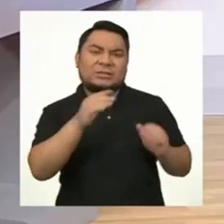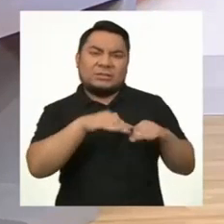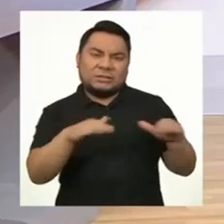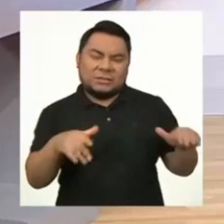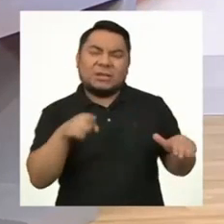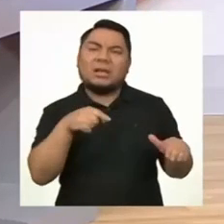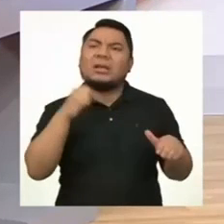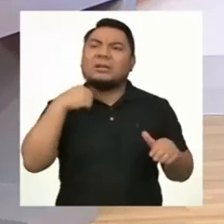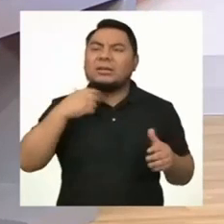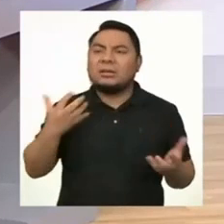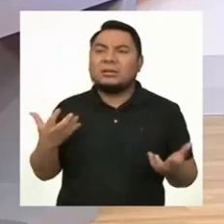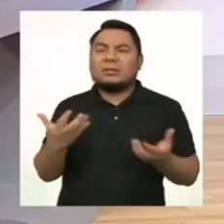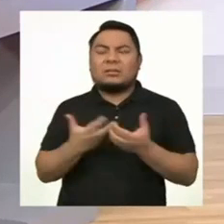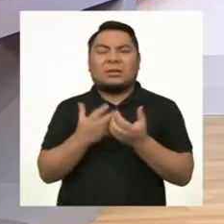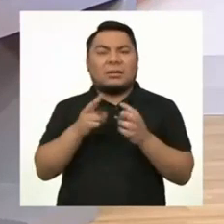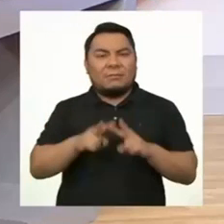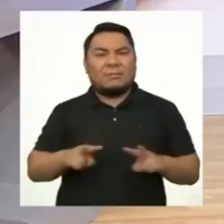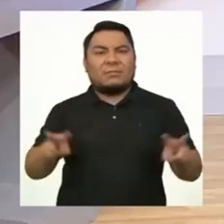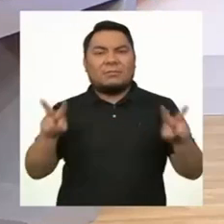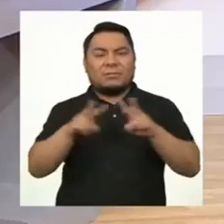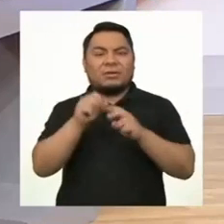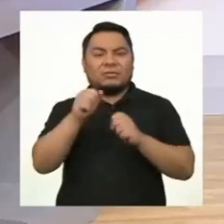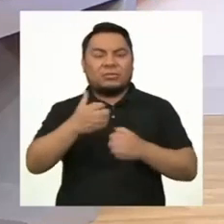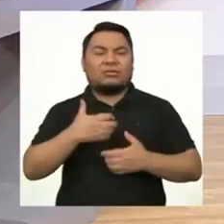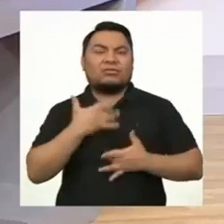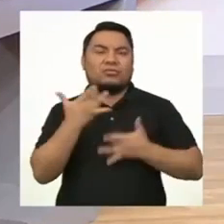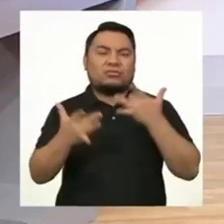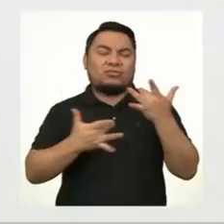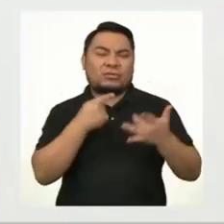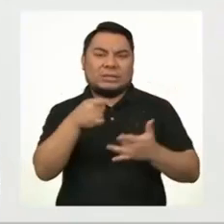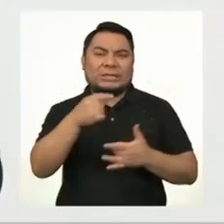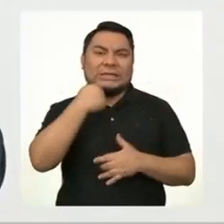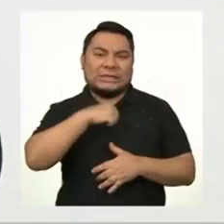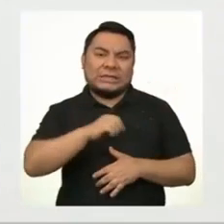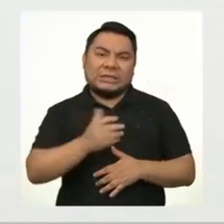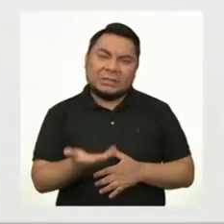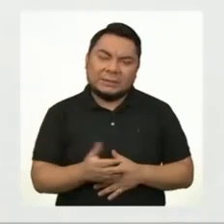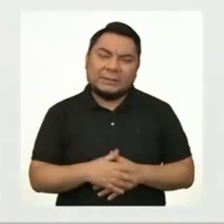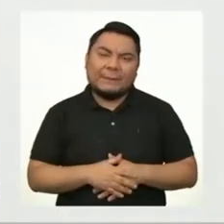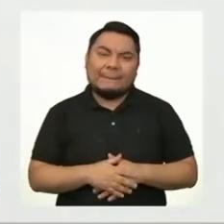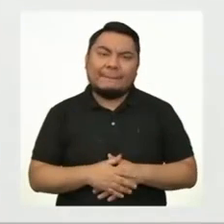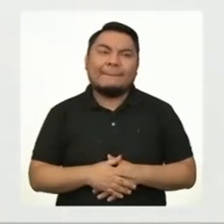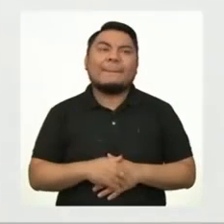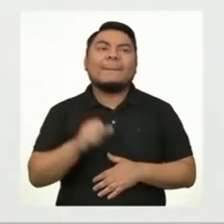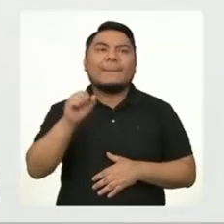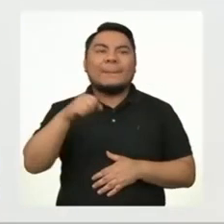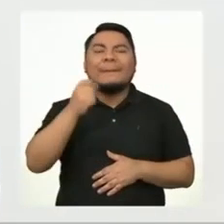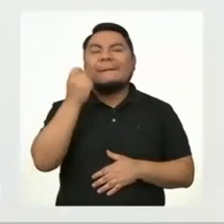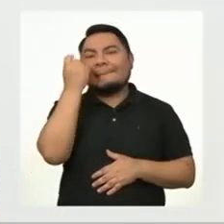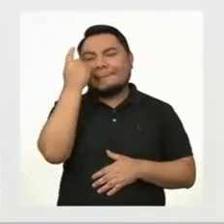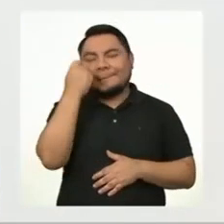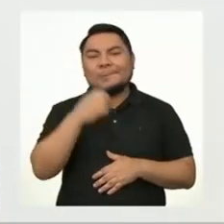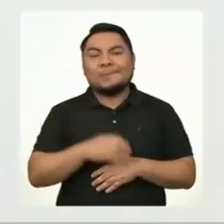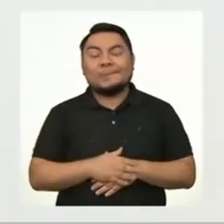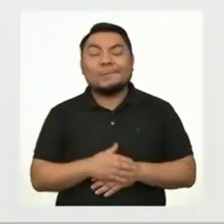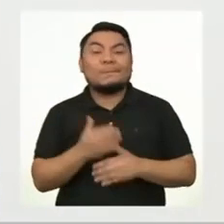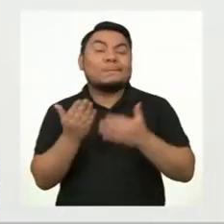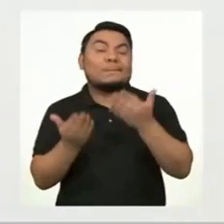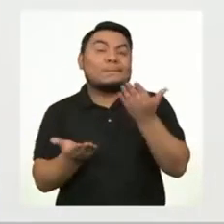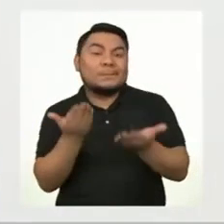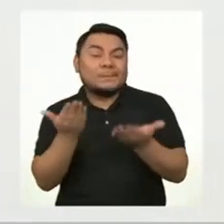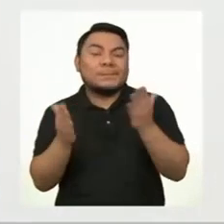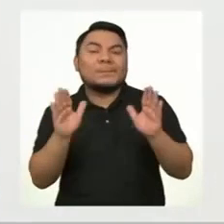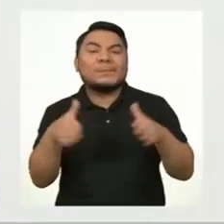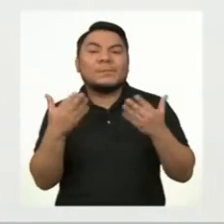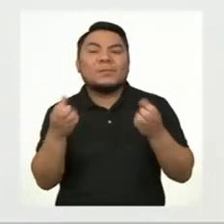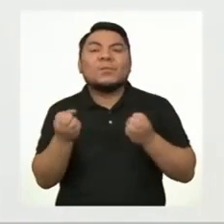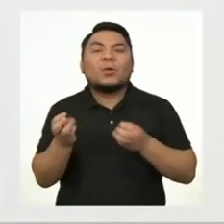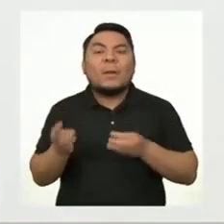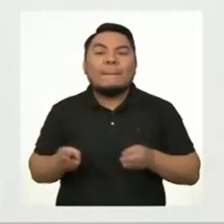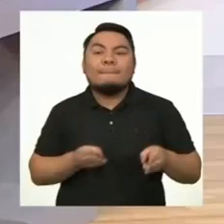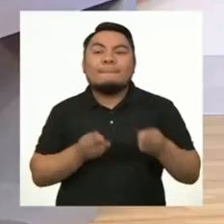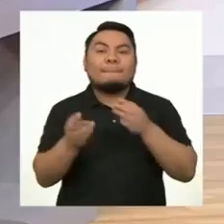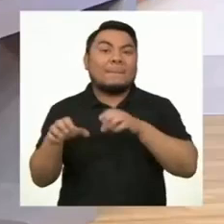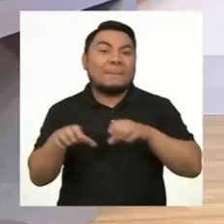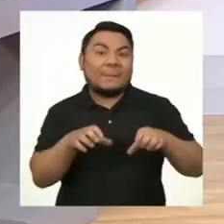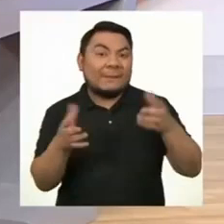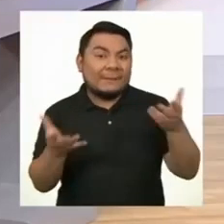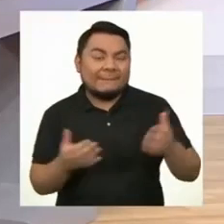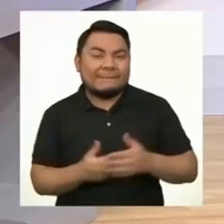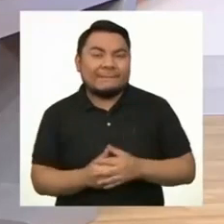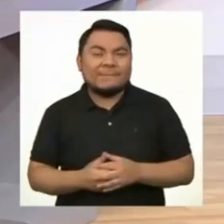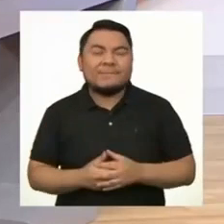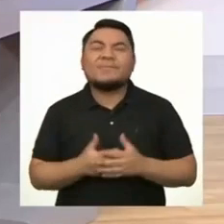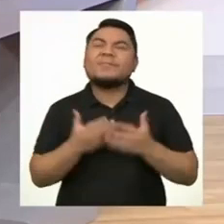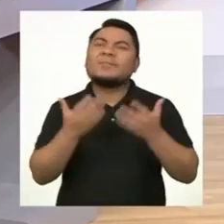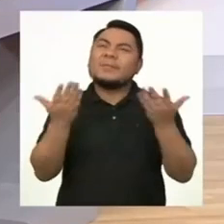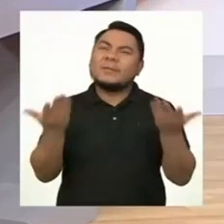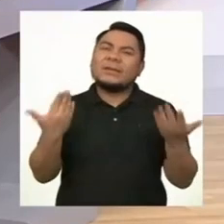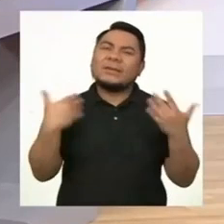manera validan las emociones que atraviesan los hijos e hijas. Te entiendo. Quizás hay una manera de hacerlo. Según